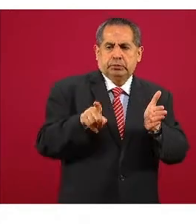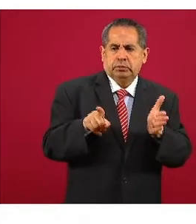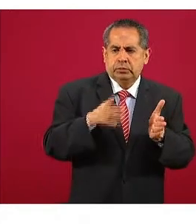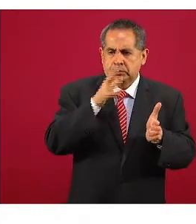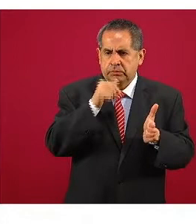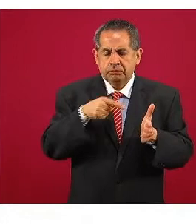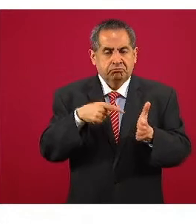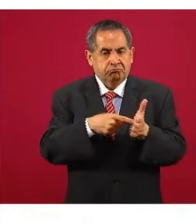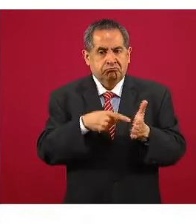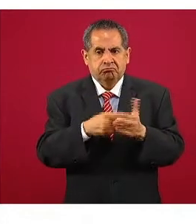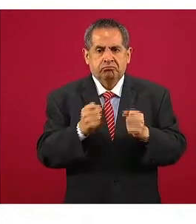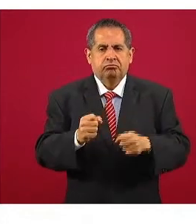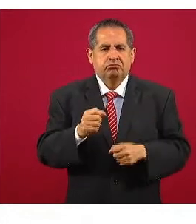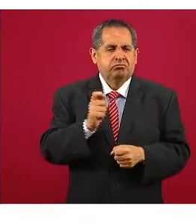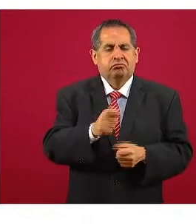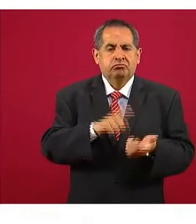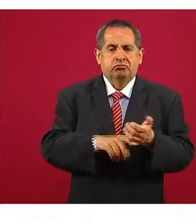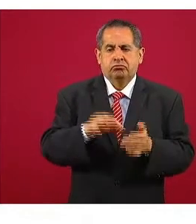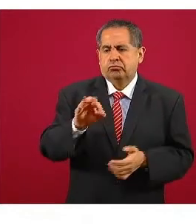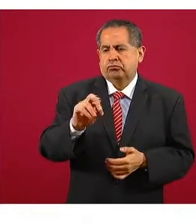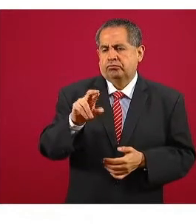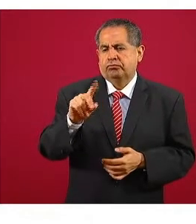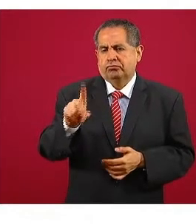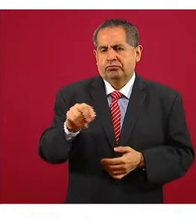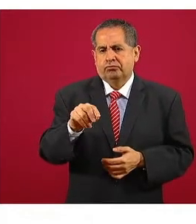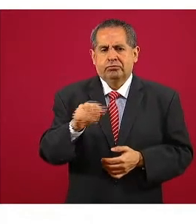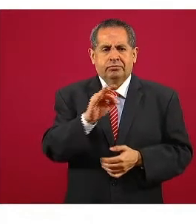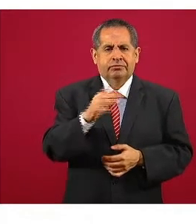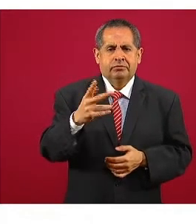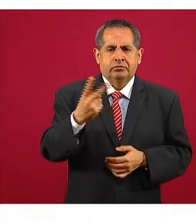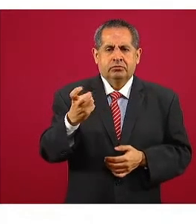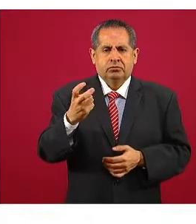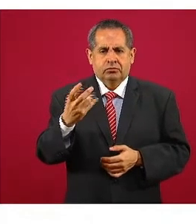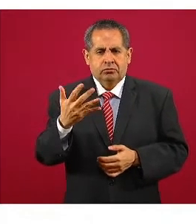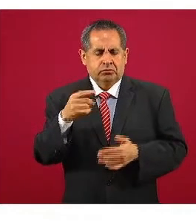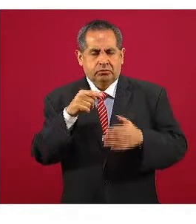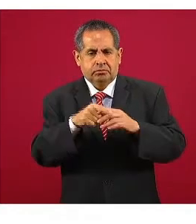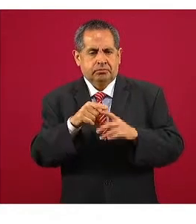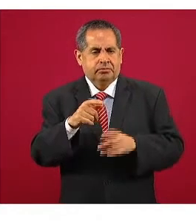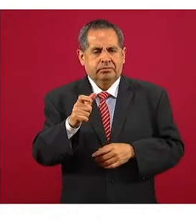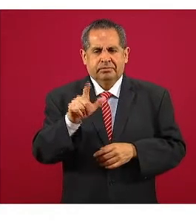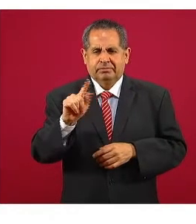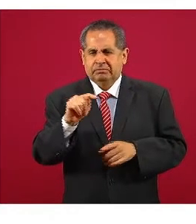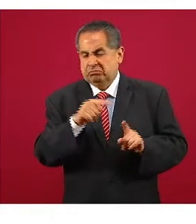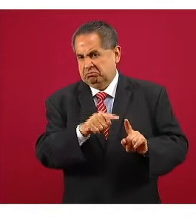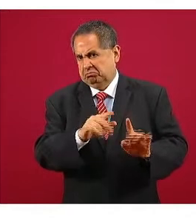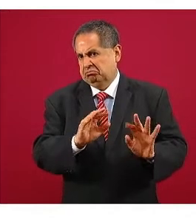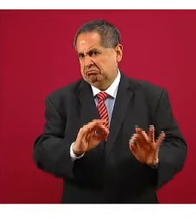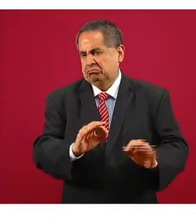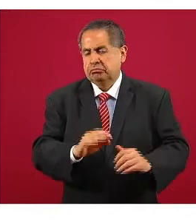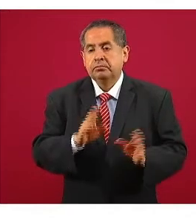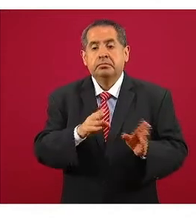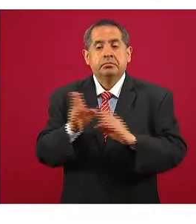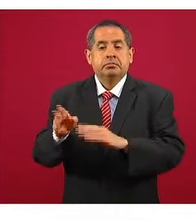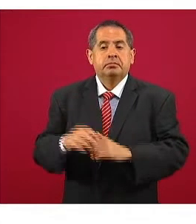Es un vehículo Ford F-250 Super Duty XLT. La que sigue.